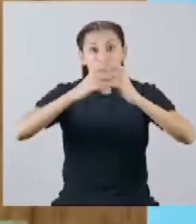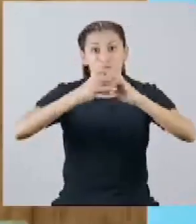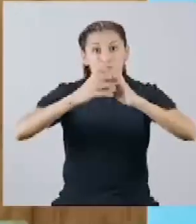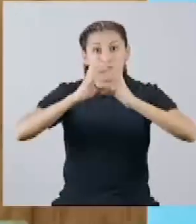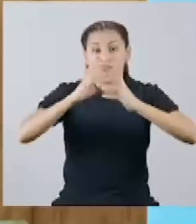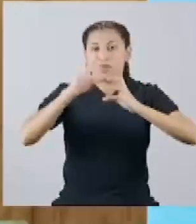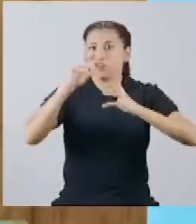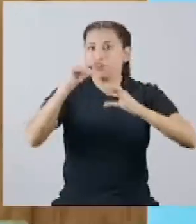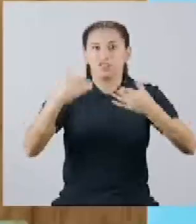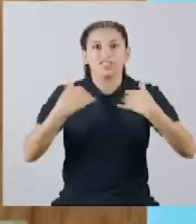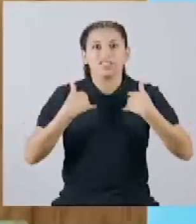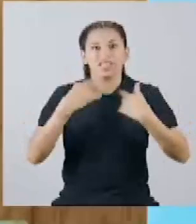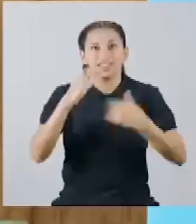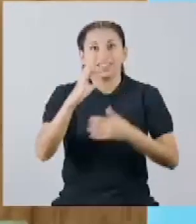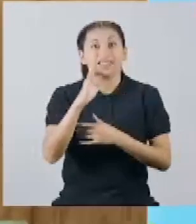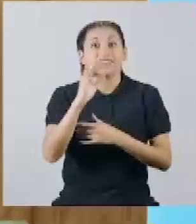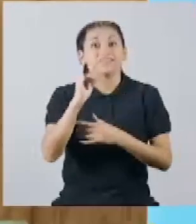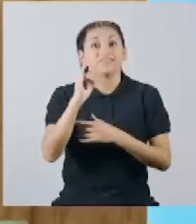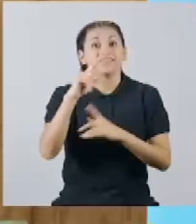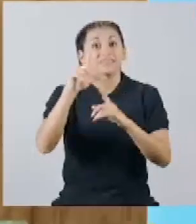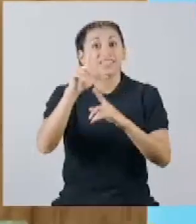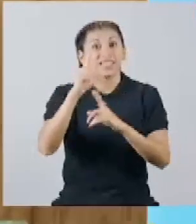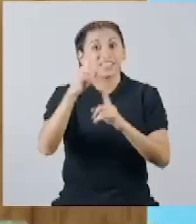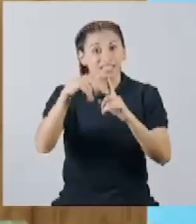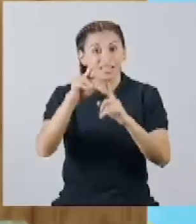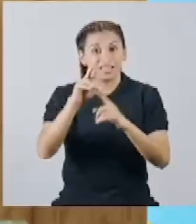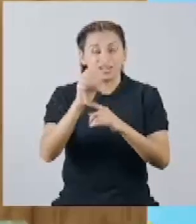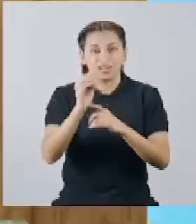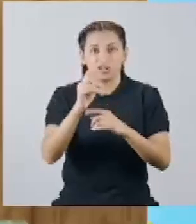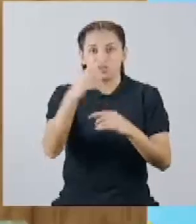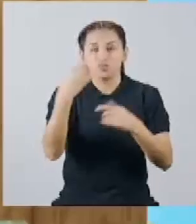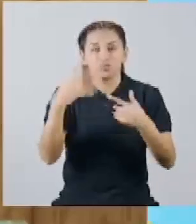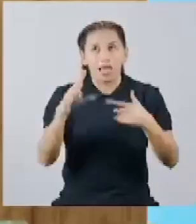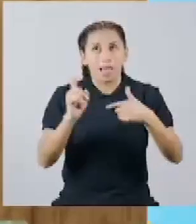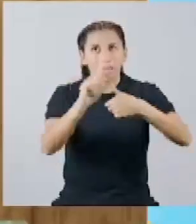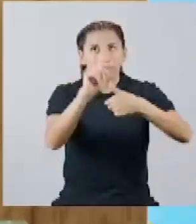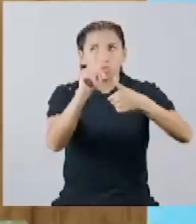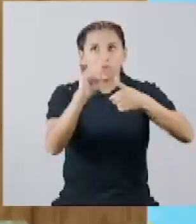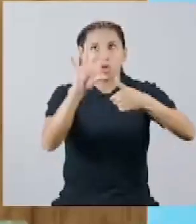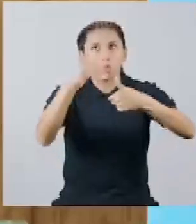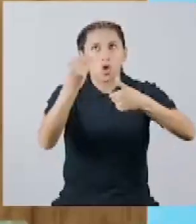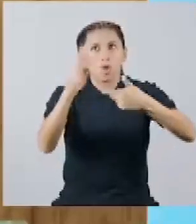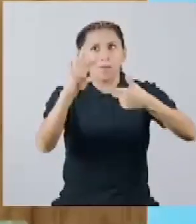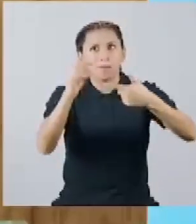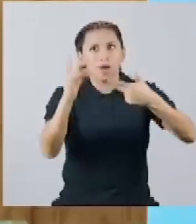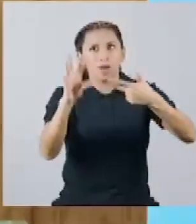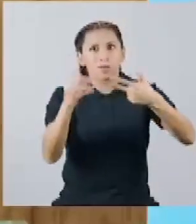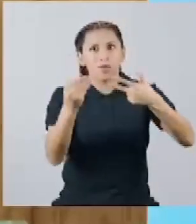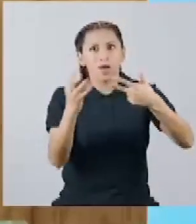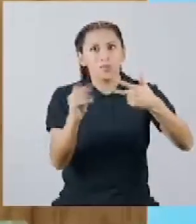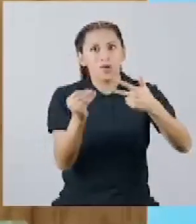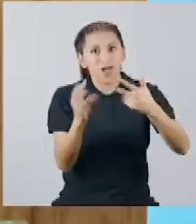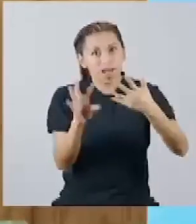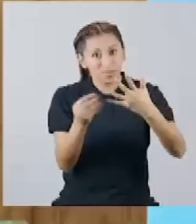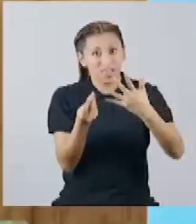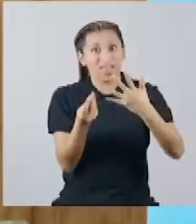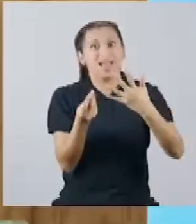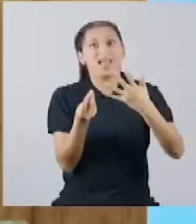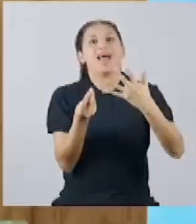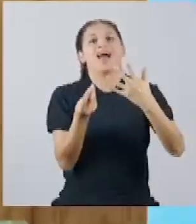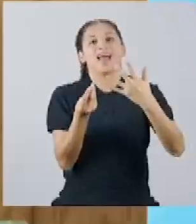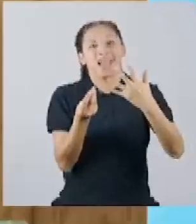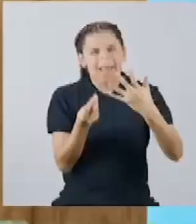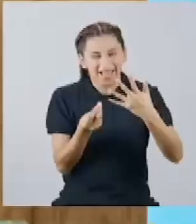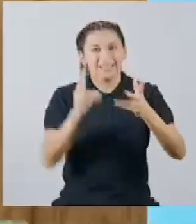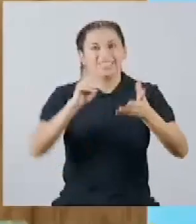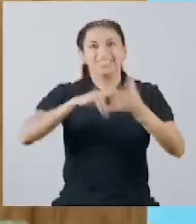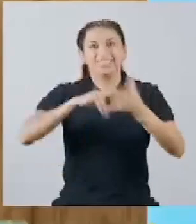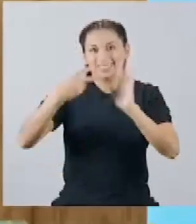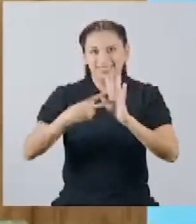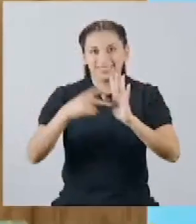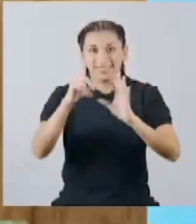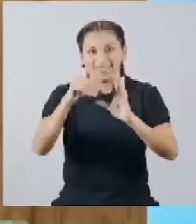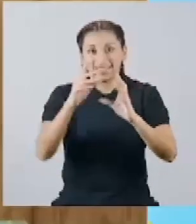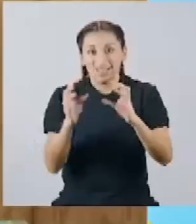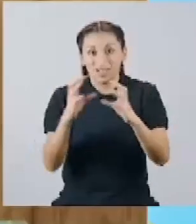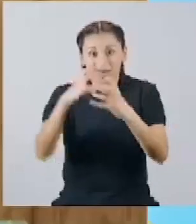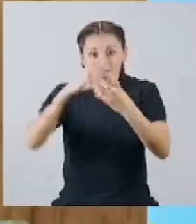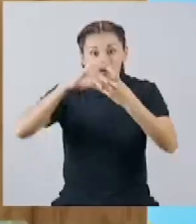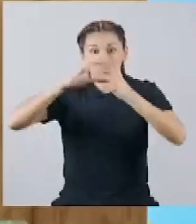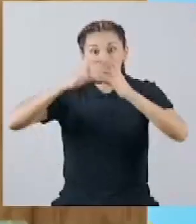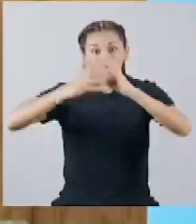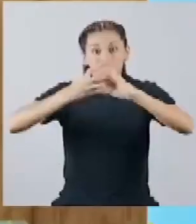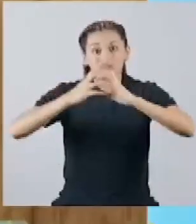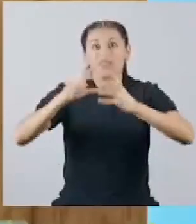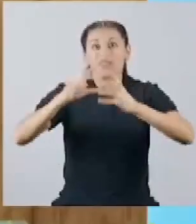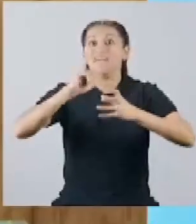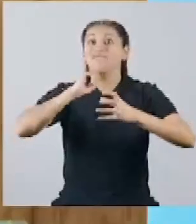filtro. Entonces, luego de preguntarnos 5 veces por qué, nos damos cuenta de que la suciedad en la bomba debido a la ausencia